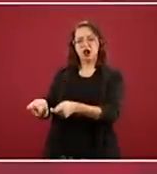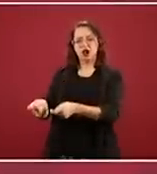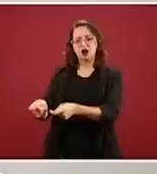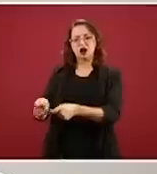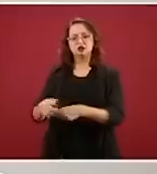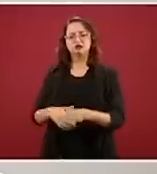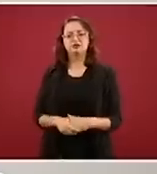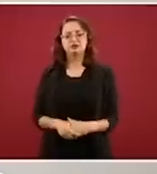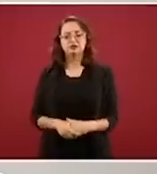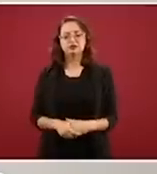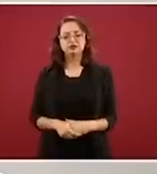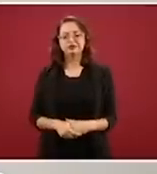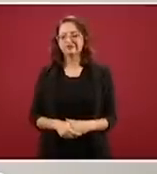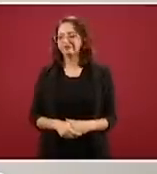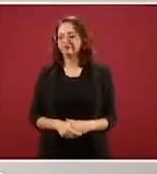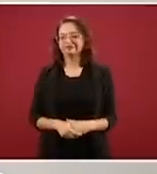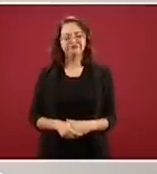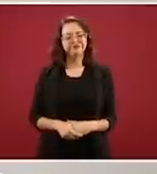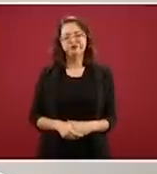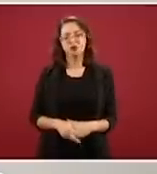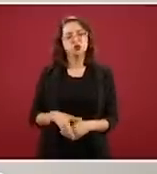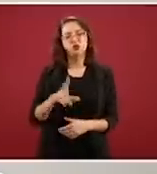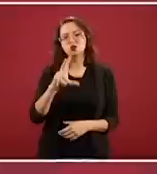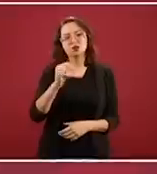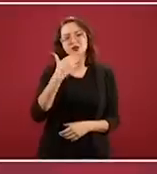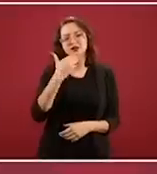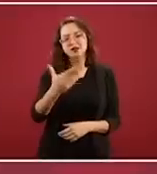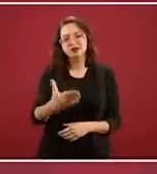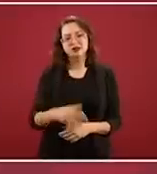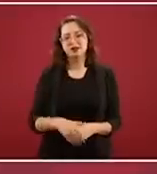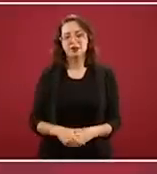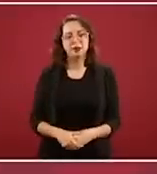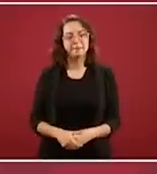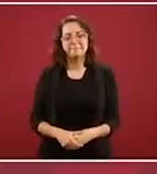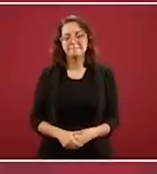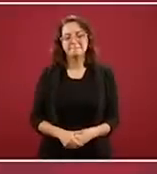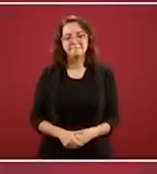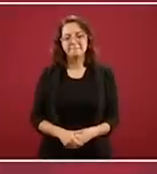eso no es recomendable.